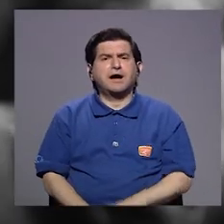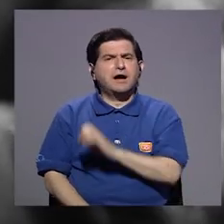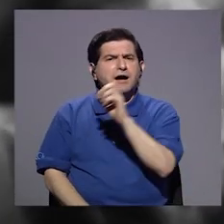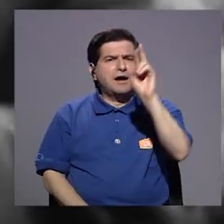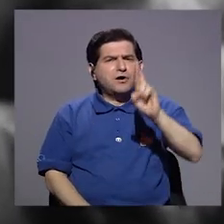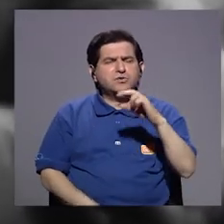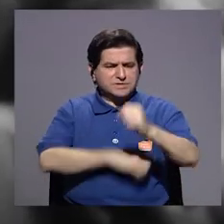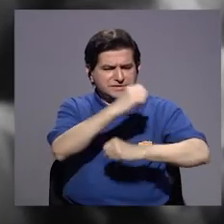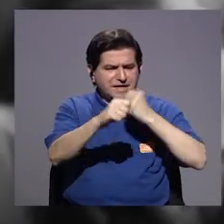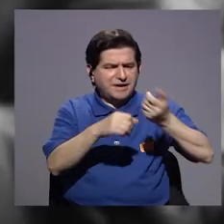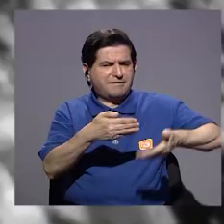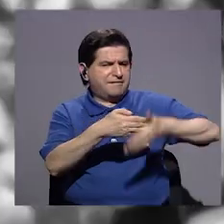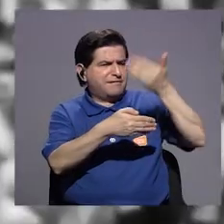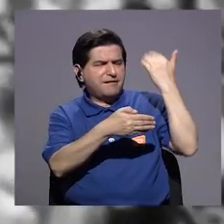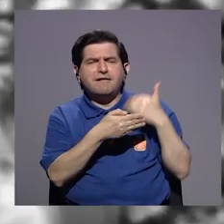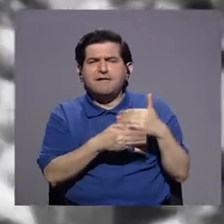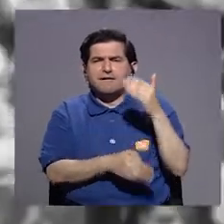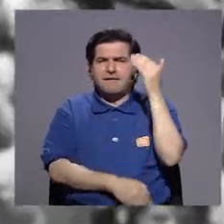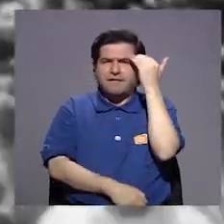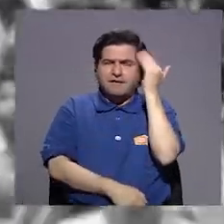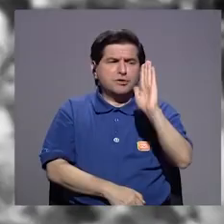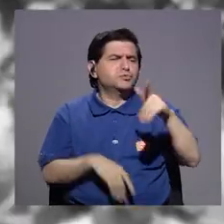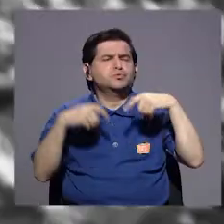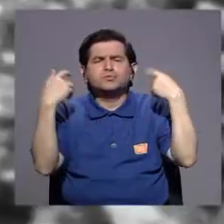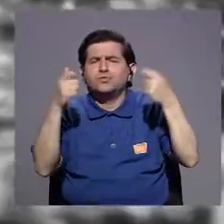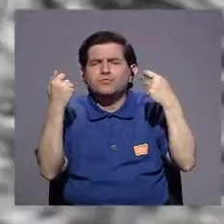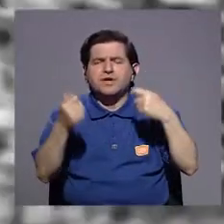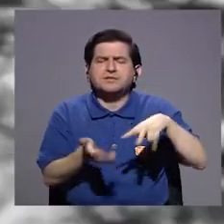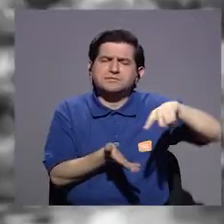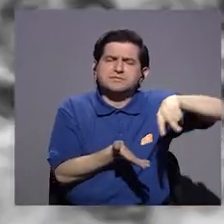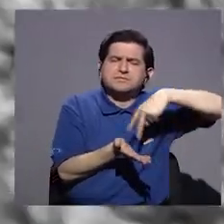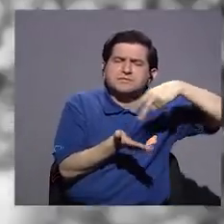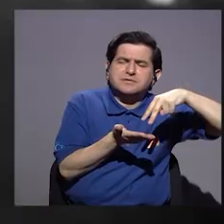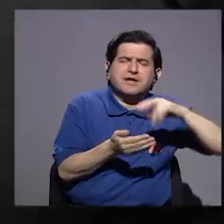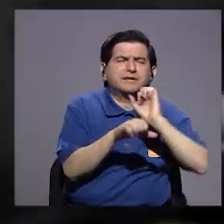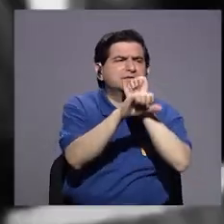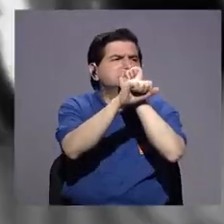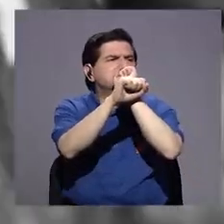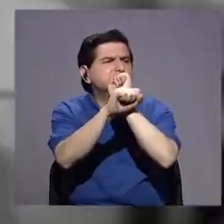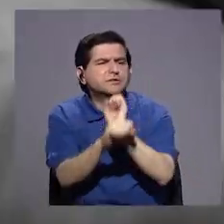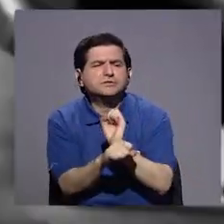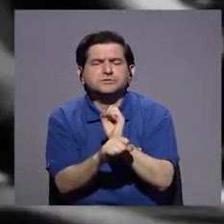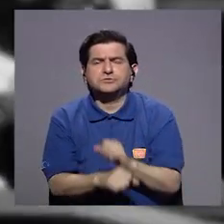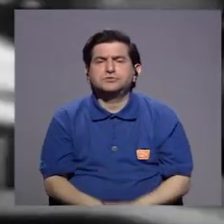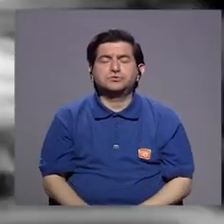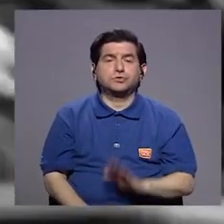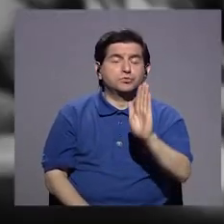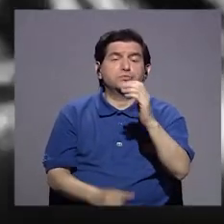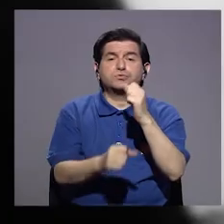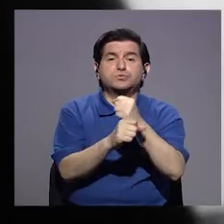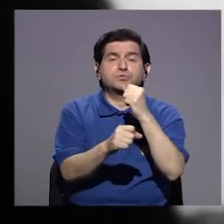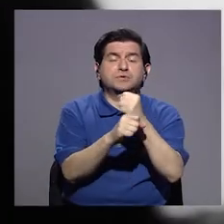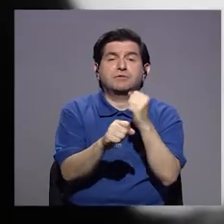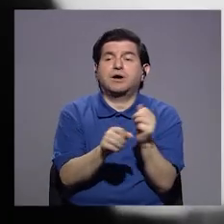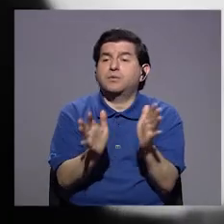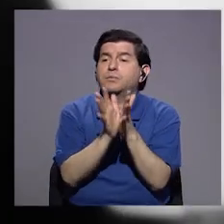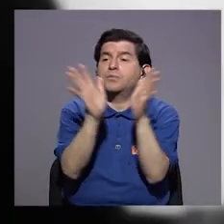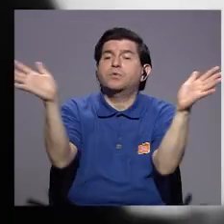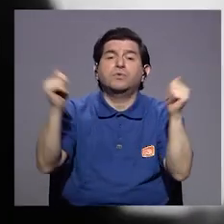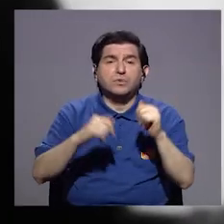Costa Rica del siglo pasado, sus fiestas, sus bailes, sus tradiciones, su obra pública, por